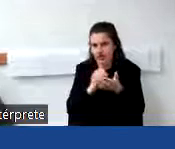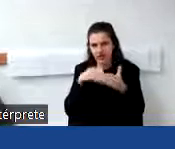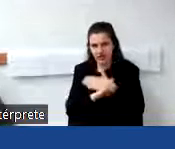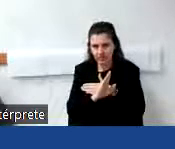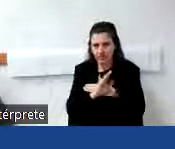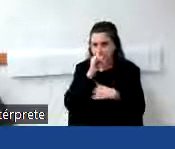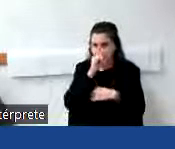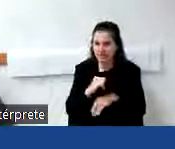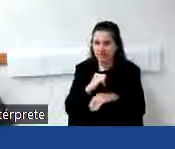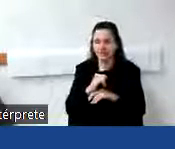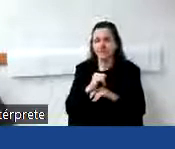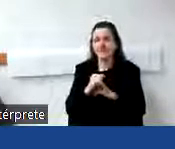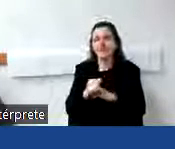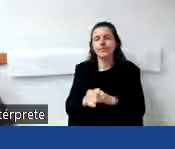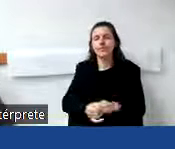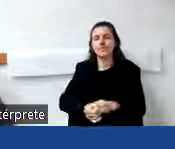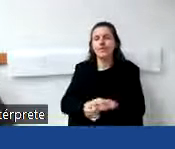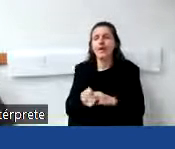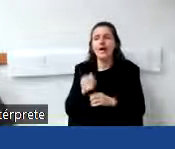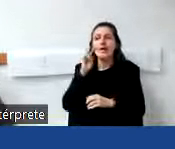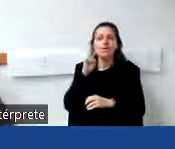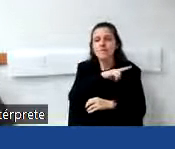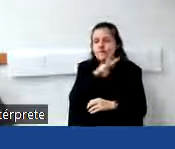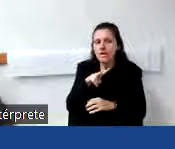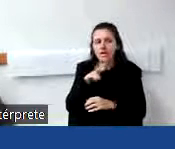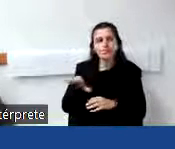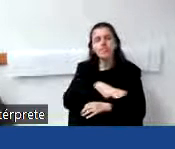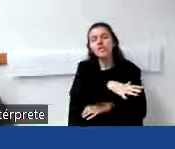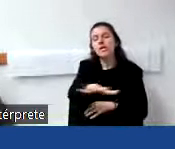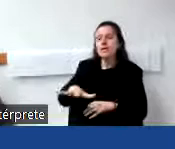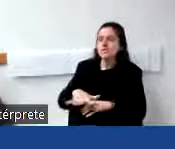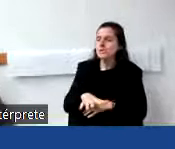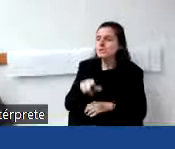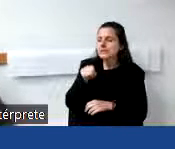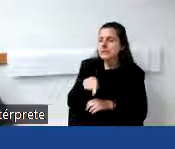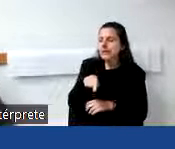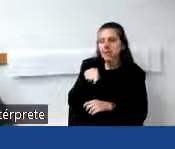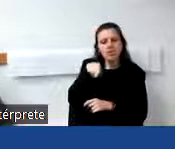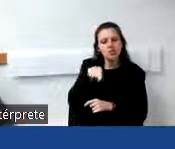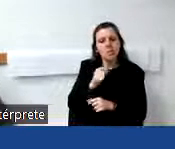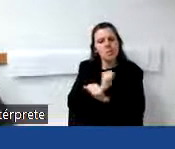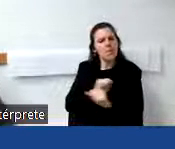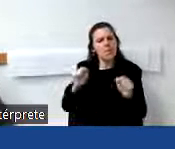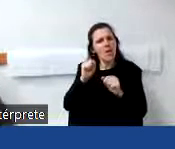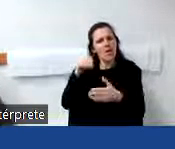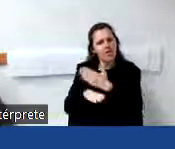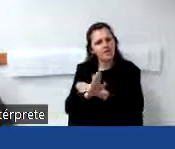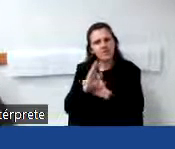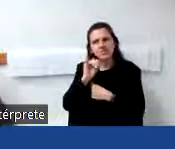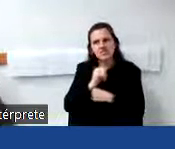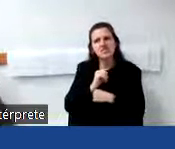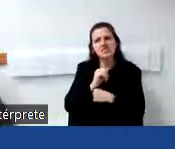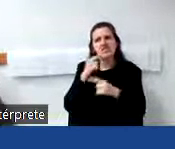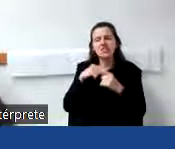las condiciones en determinados espacios, bueno, tal vez este sector podría ser accesible y podríamos tener estos consultorios, estos servicios